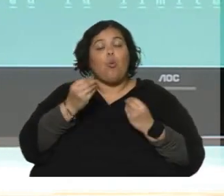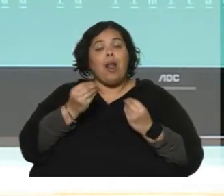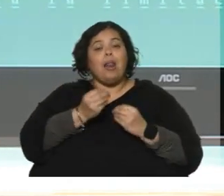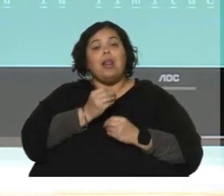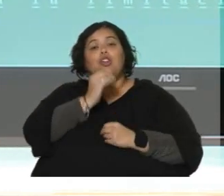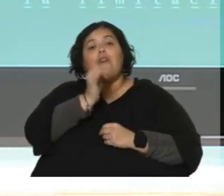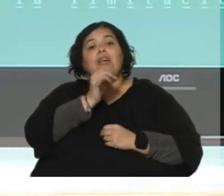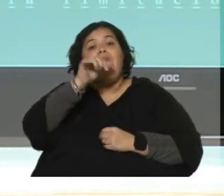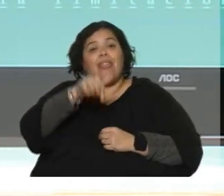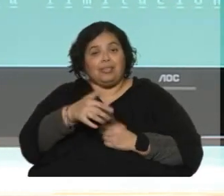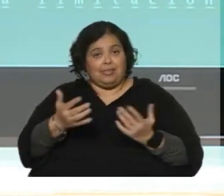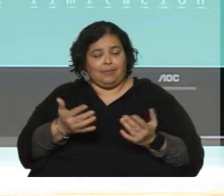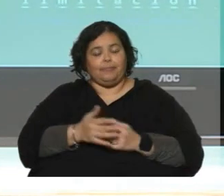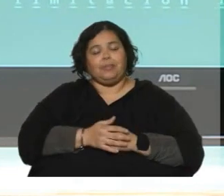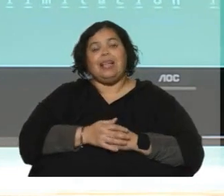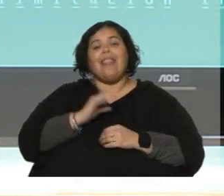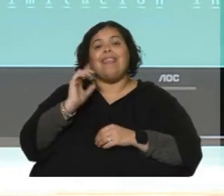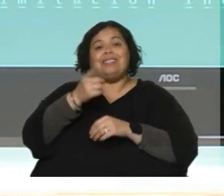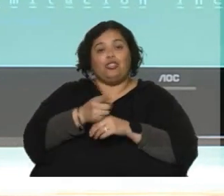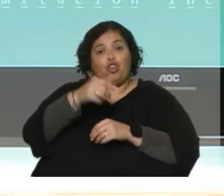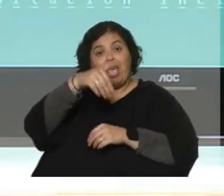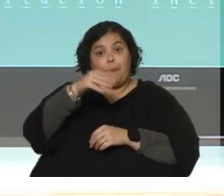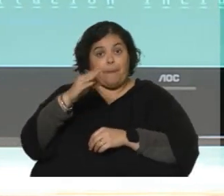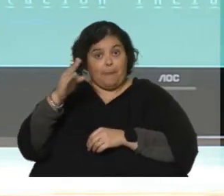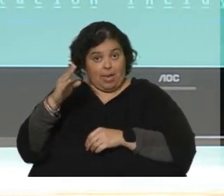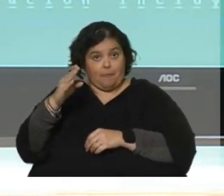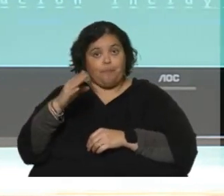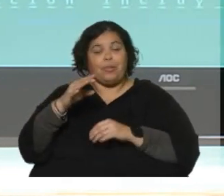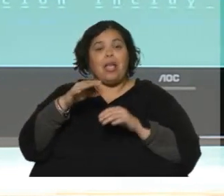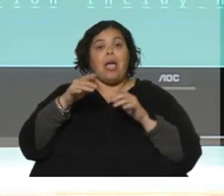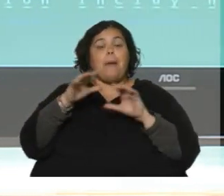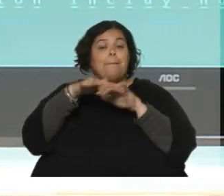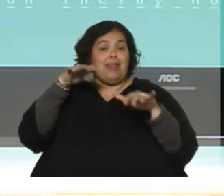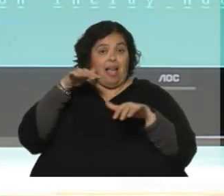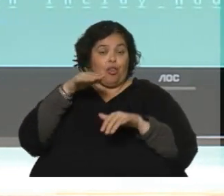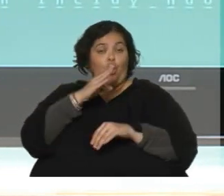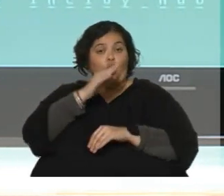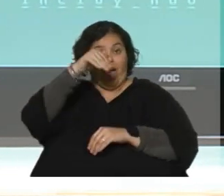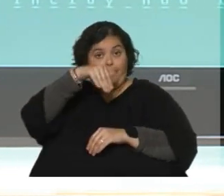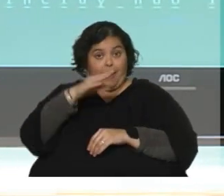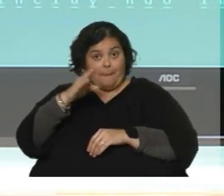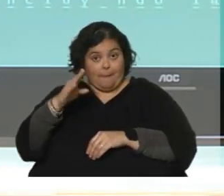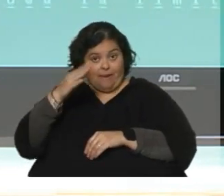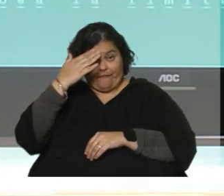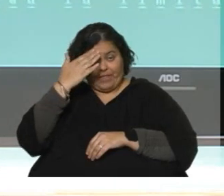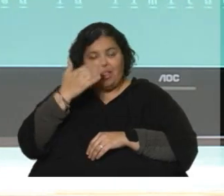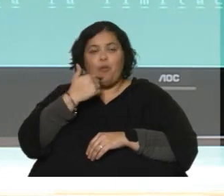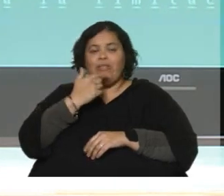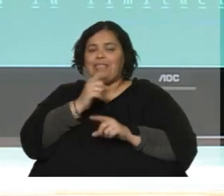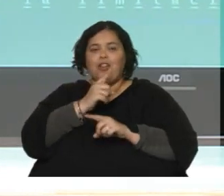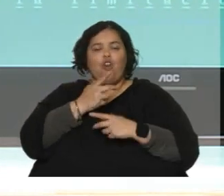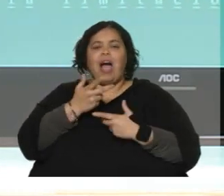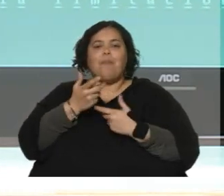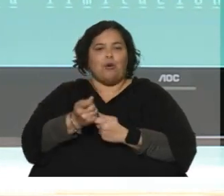novedades los últimos días bueno la decisión del mpp del plenario del mpp o ya oficial de no acompañar